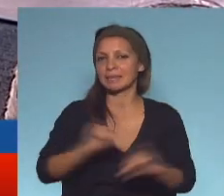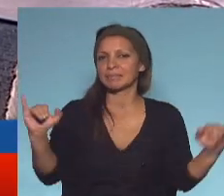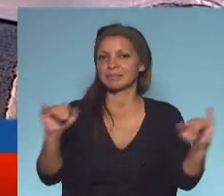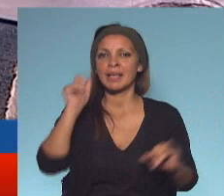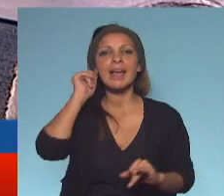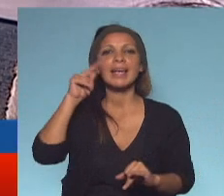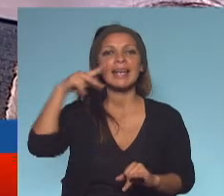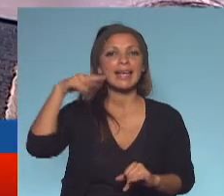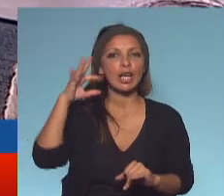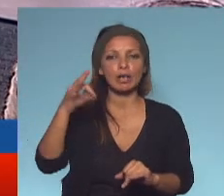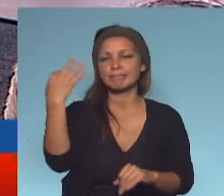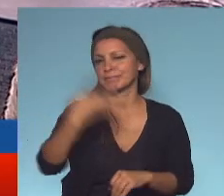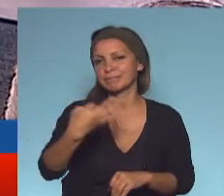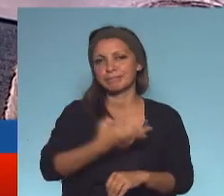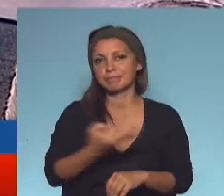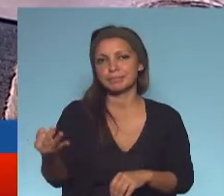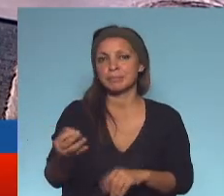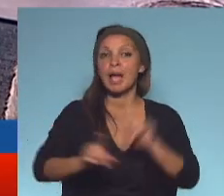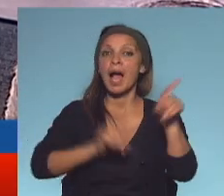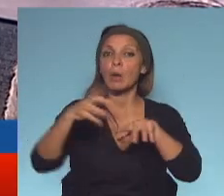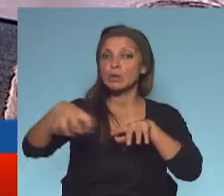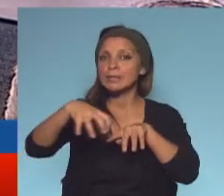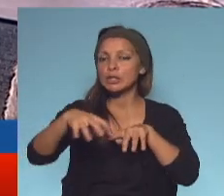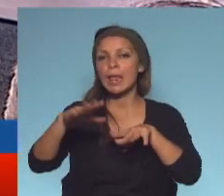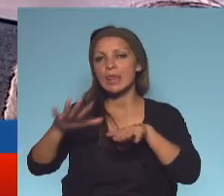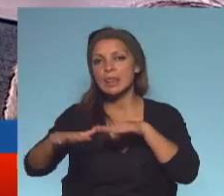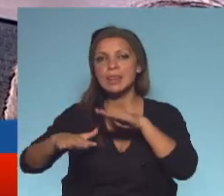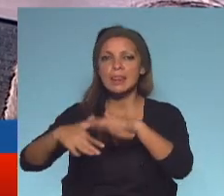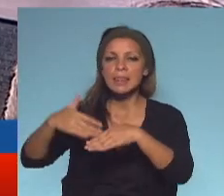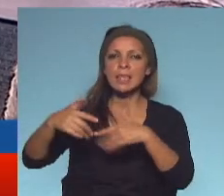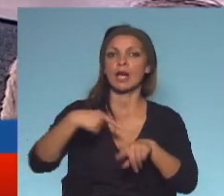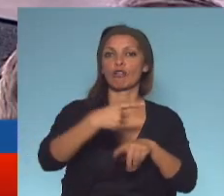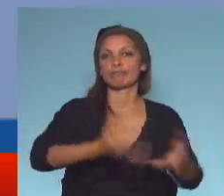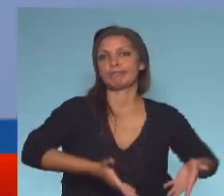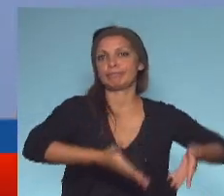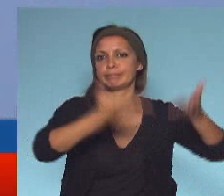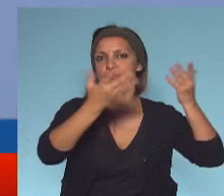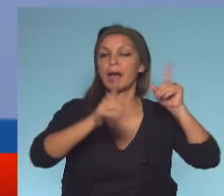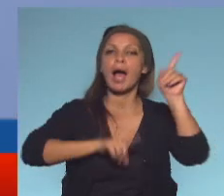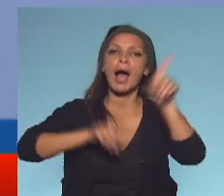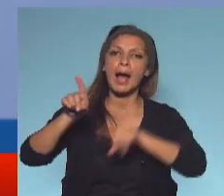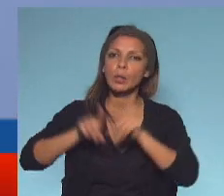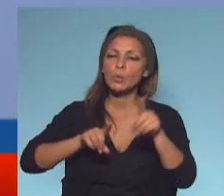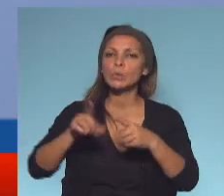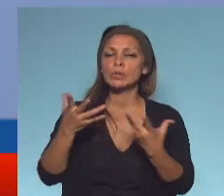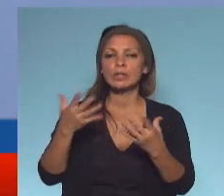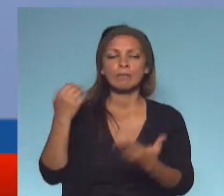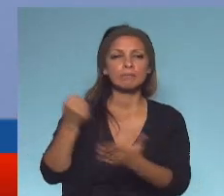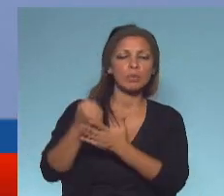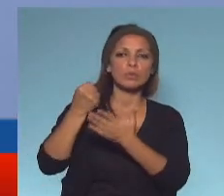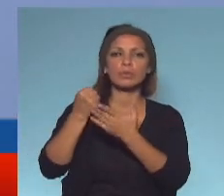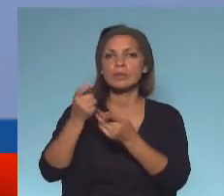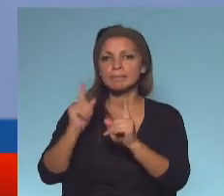es heterogénea, hay sectores que van a una velocidad, otros que van a una velocidad mucho más lenta y otros que están rezagados todavía